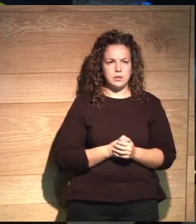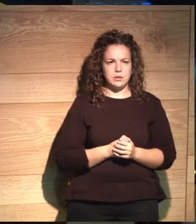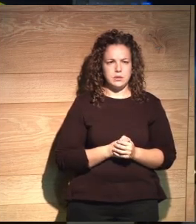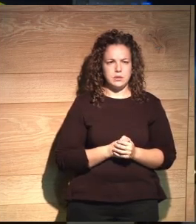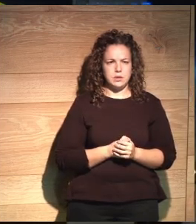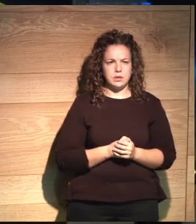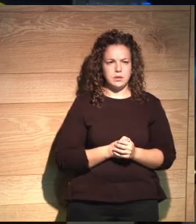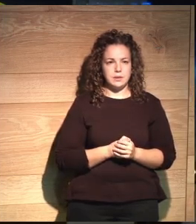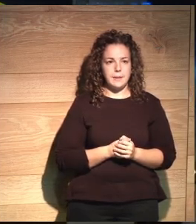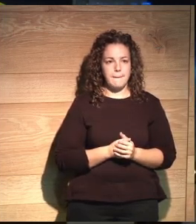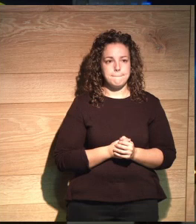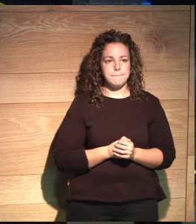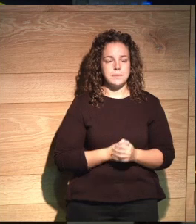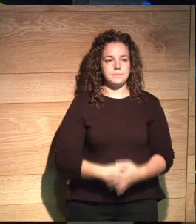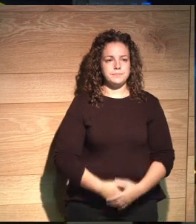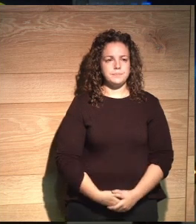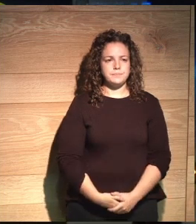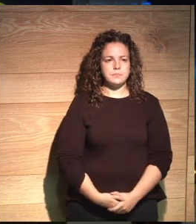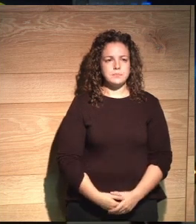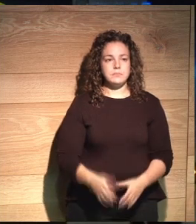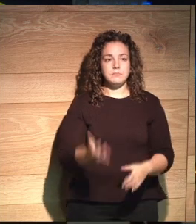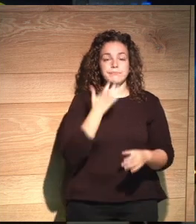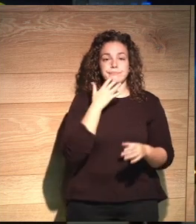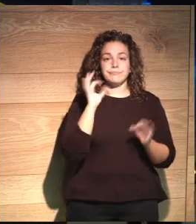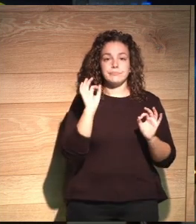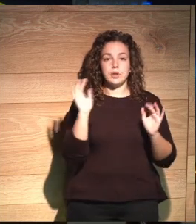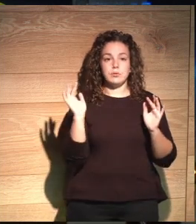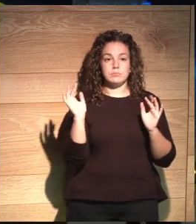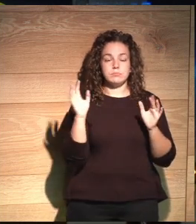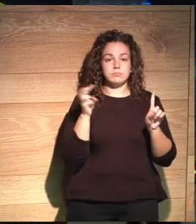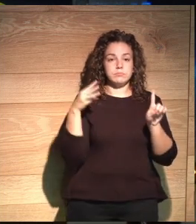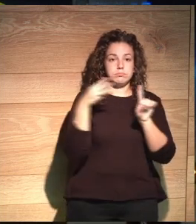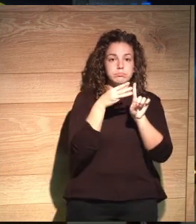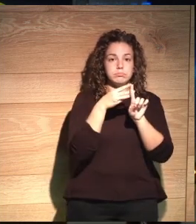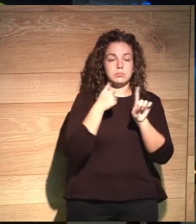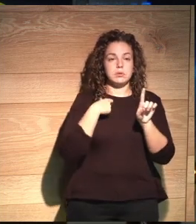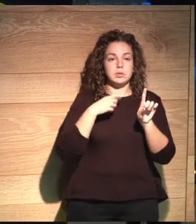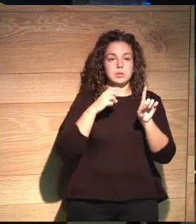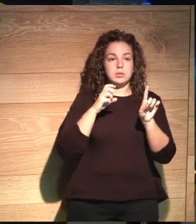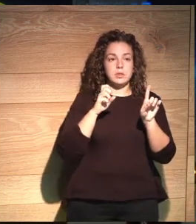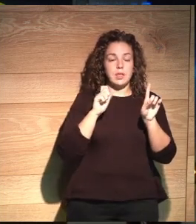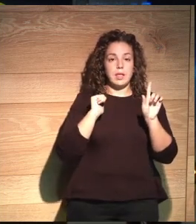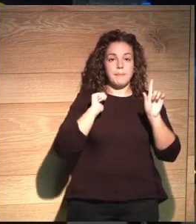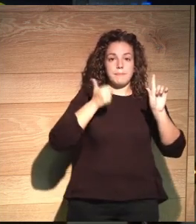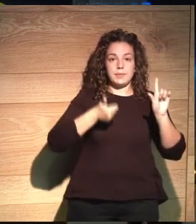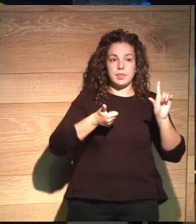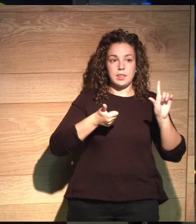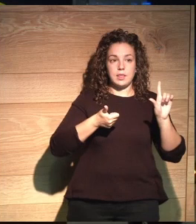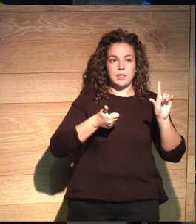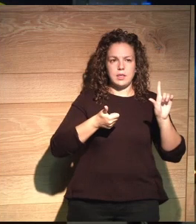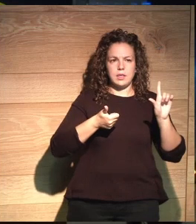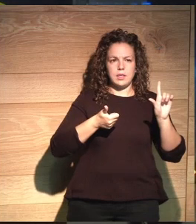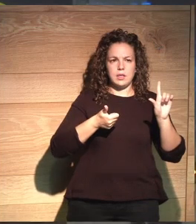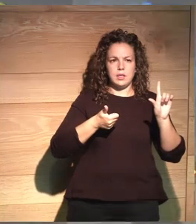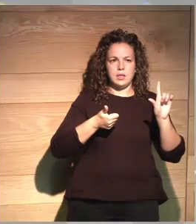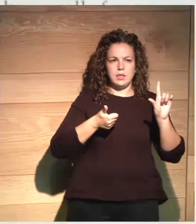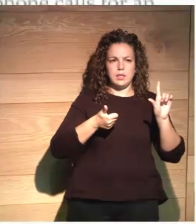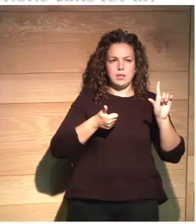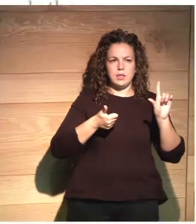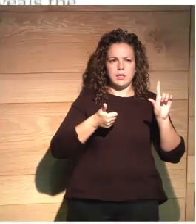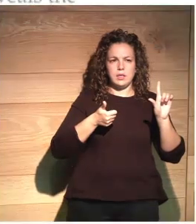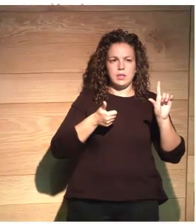el británico dejó vivir siempre que recibimos una conexión siempre que hacemos la llamada y una conexión entonces todo esto revela